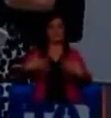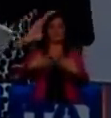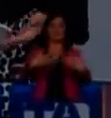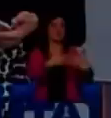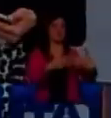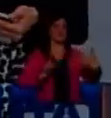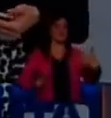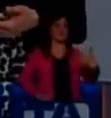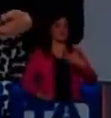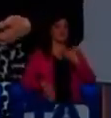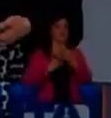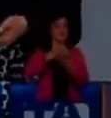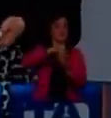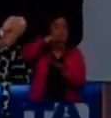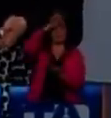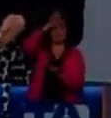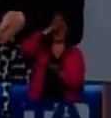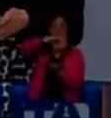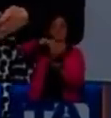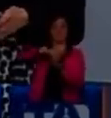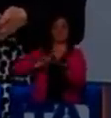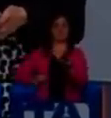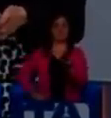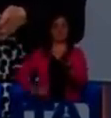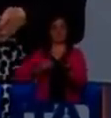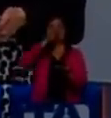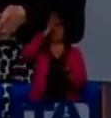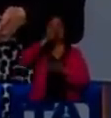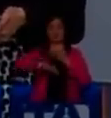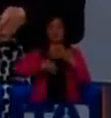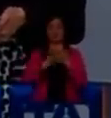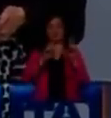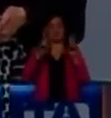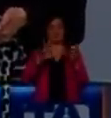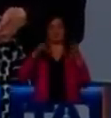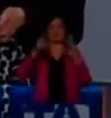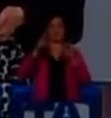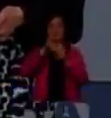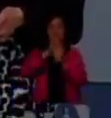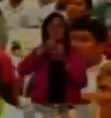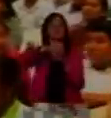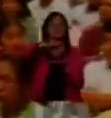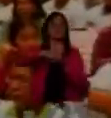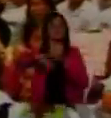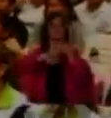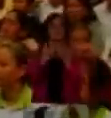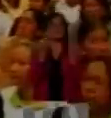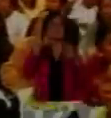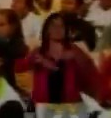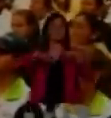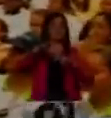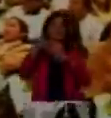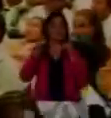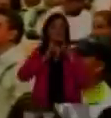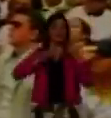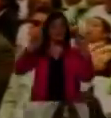su candidatura con las obras que ha realizado la Revolución Ciudadana en el sector de la salud. El Coliseo